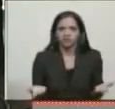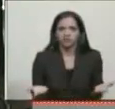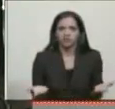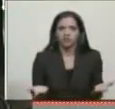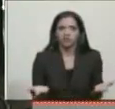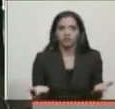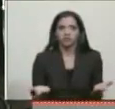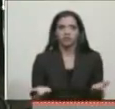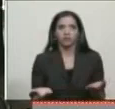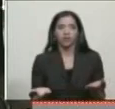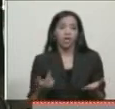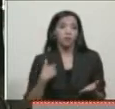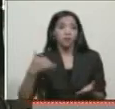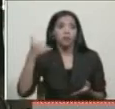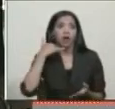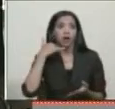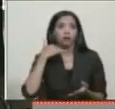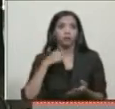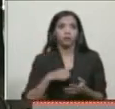A mí me llamaron.